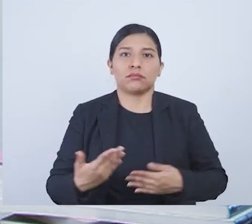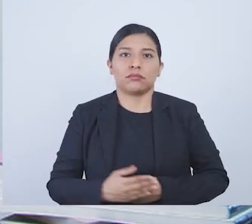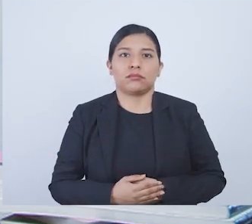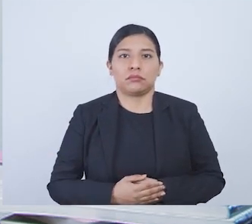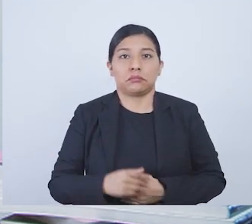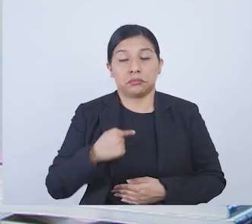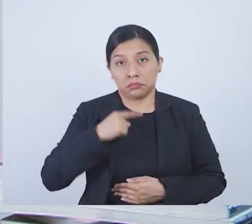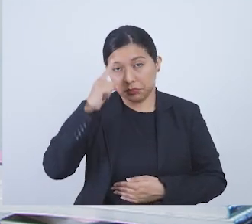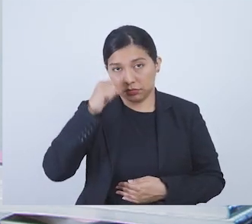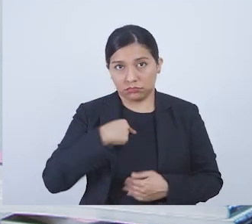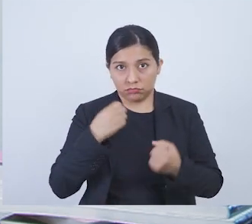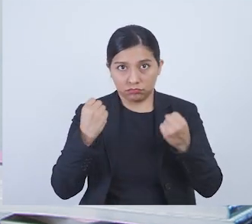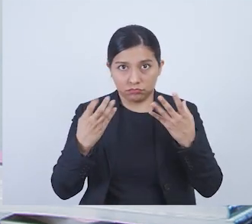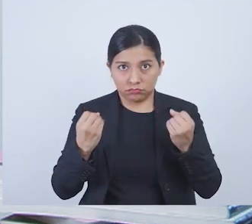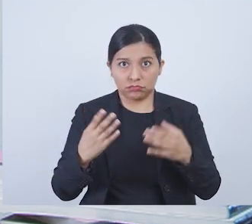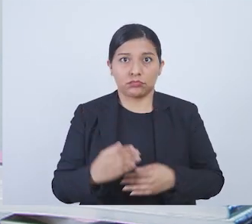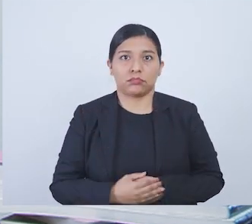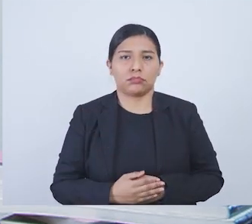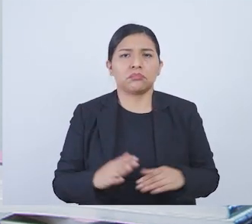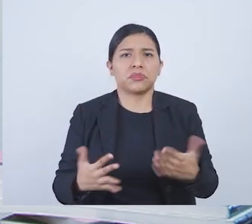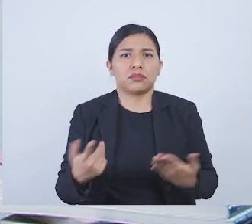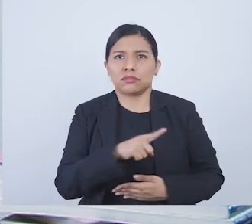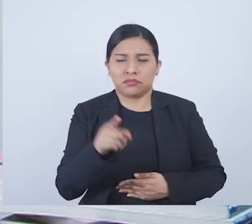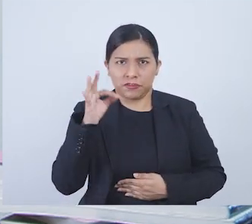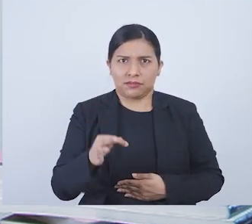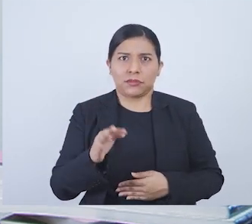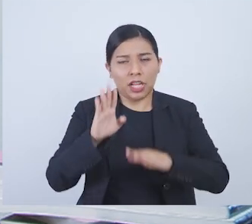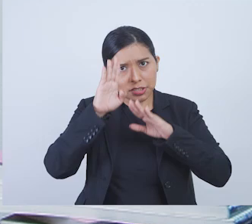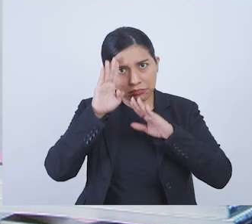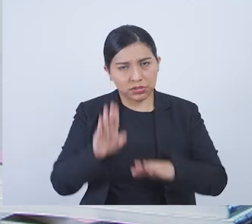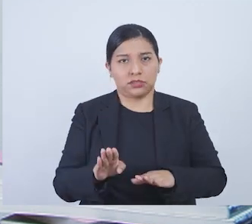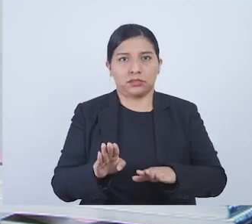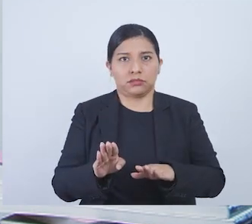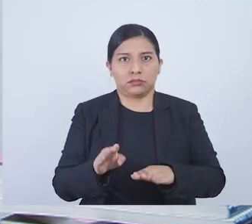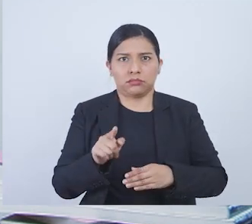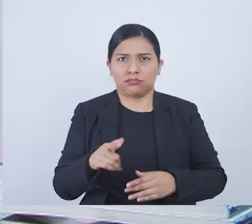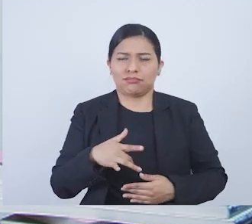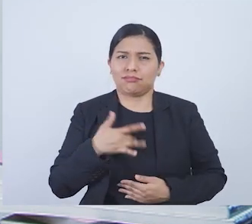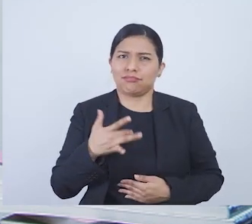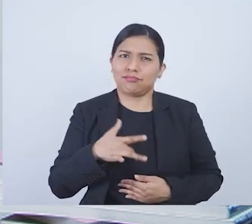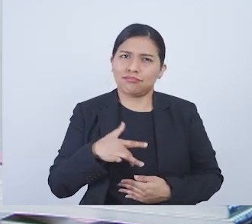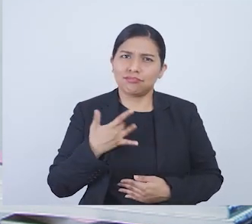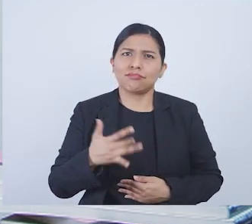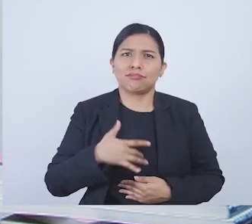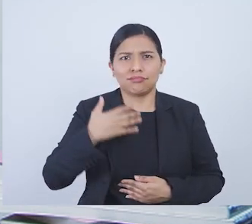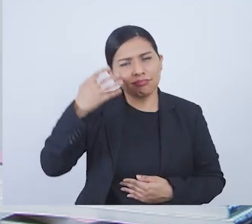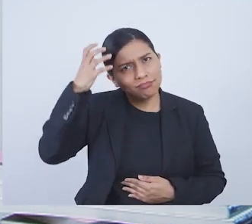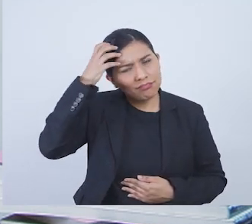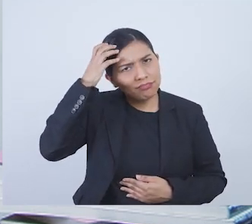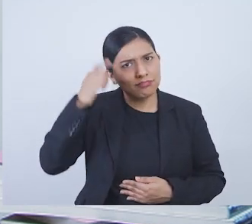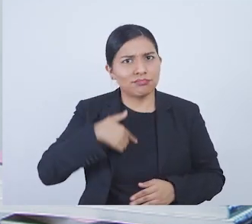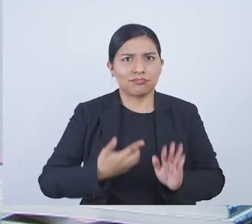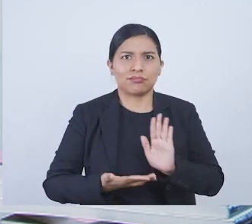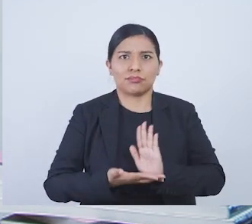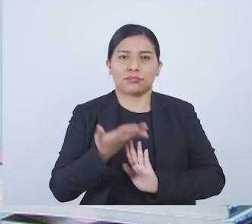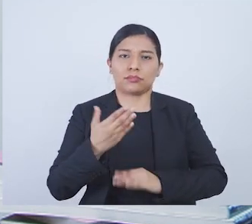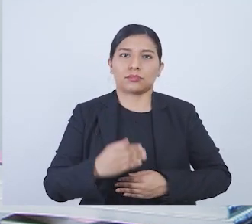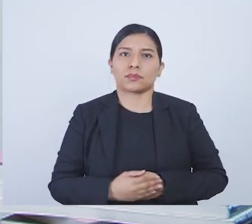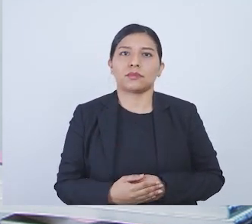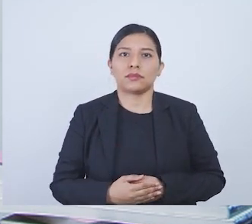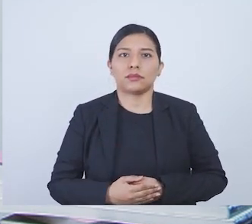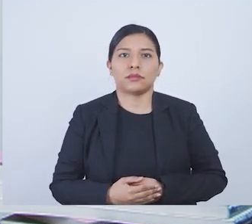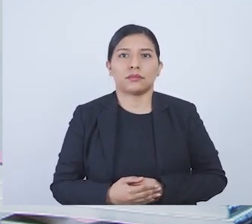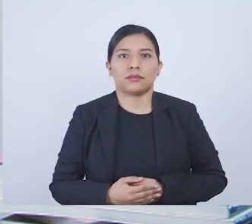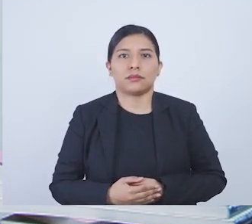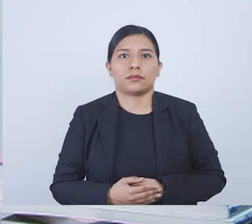comenzaría comentando porque debe garantizar el respeto a las fases sensibles del desarrollo del ser humano. El